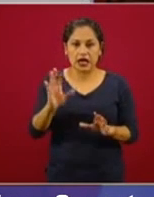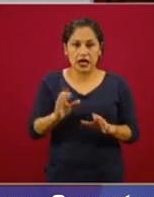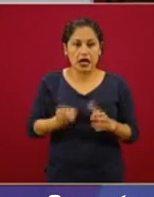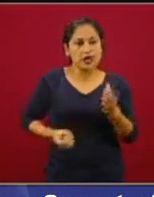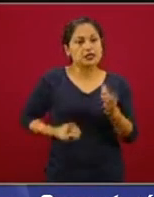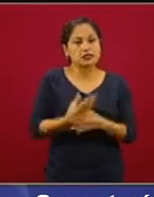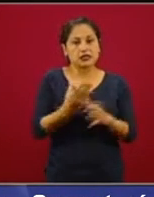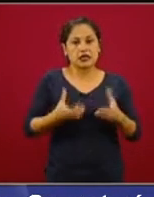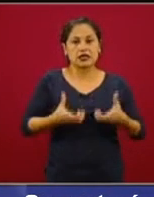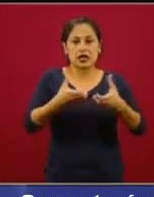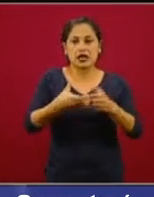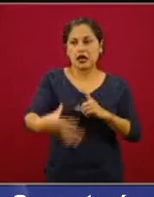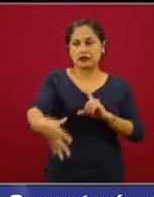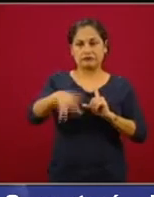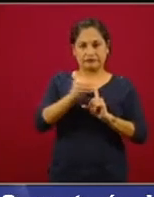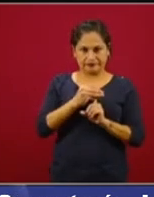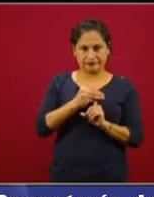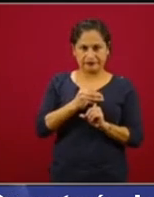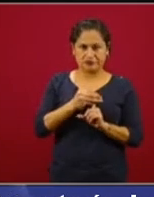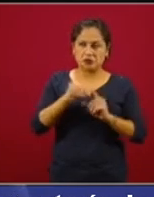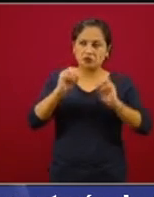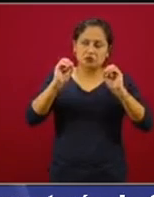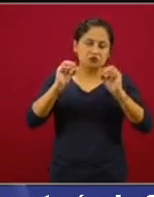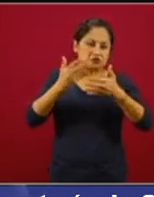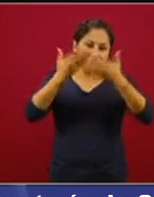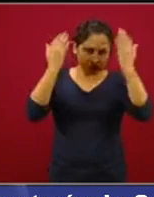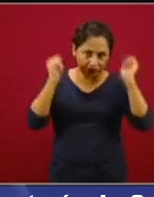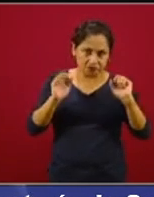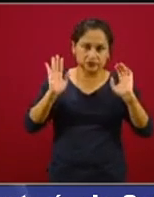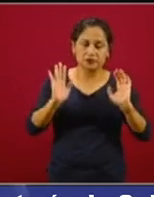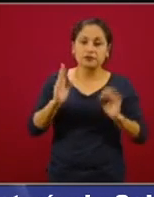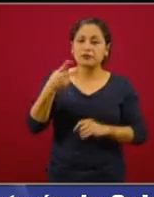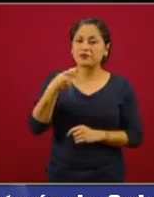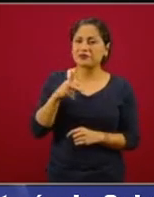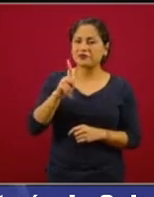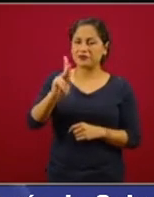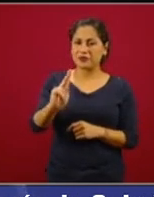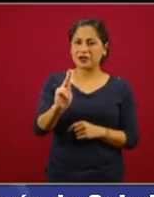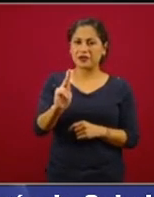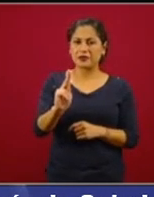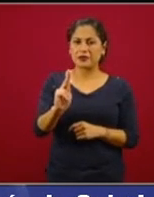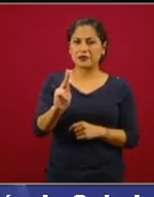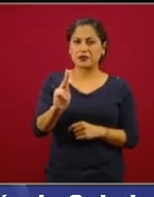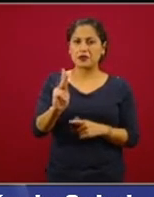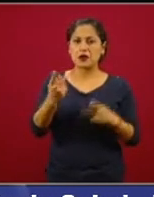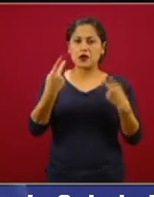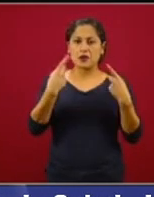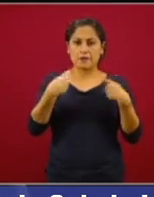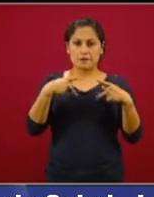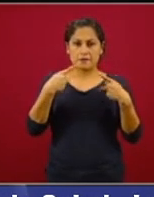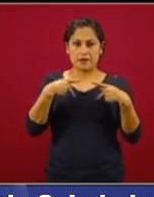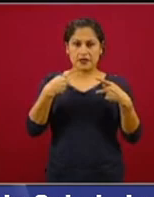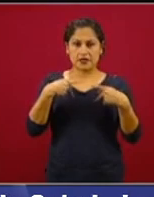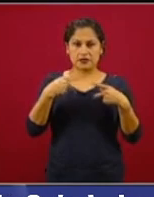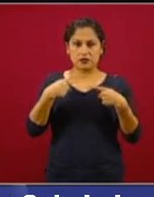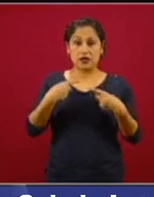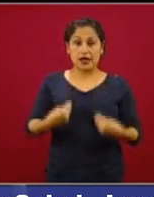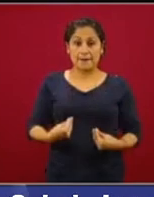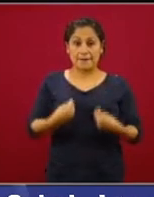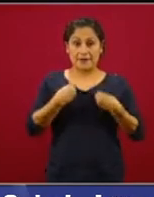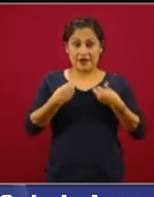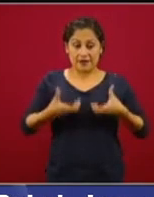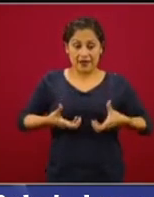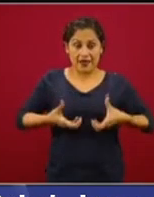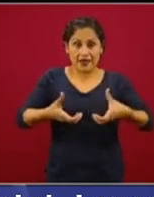saliste, X, pero ¿qué pasa con las personas que están en condición de calle?